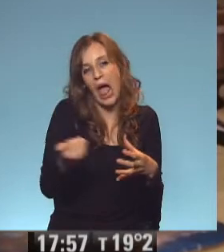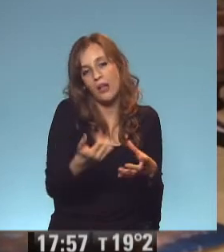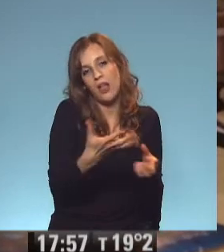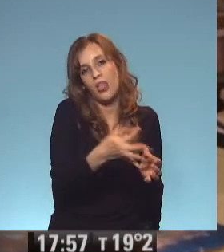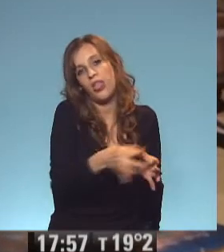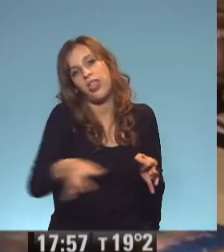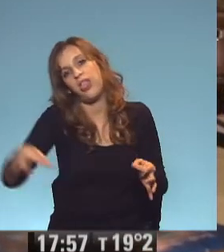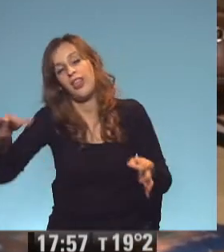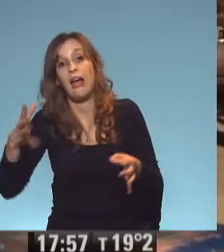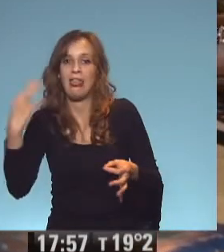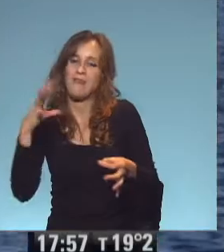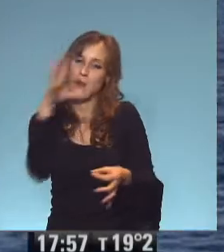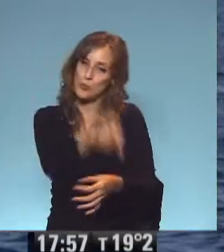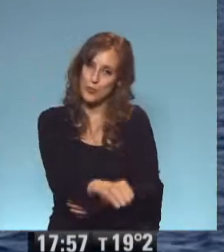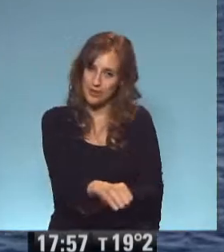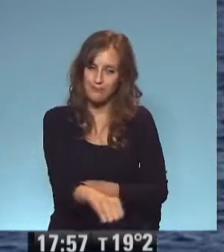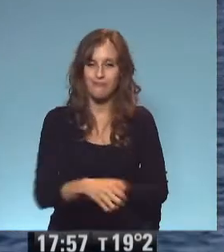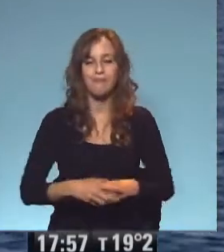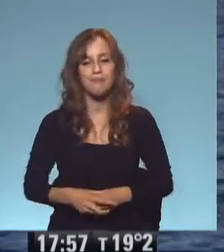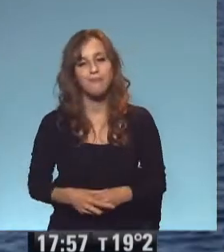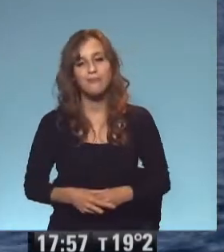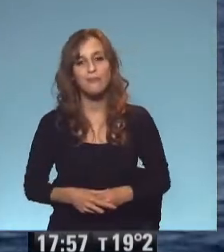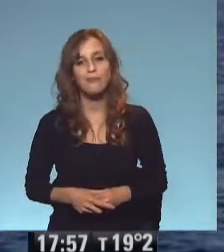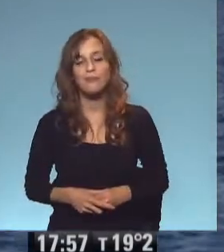Entonces vamos a tener que ir a buscarlo. Mira, para ver a...